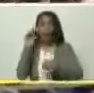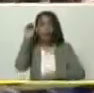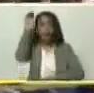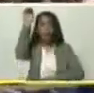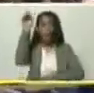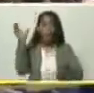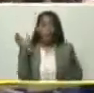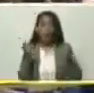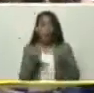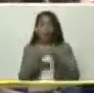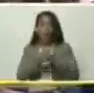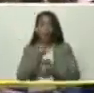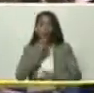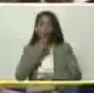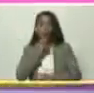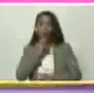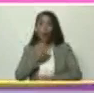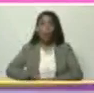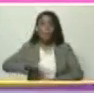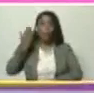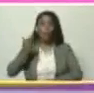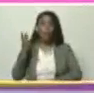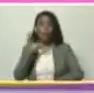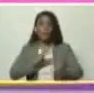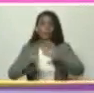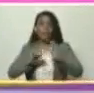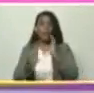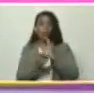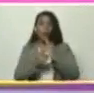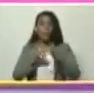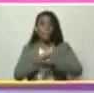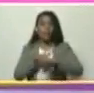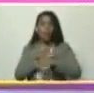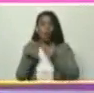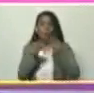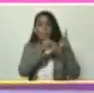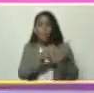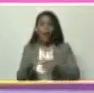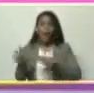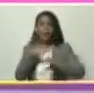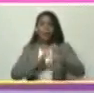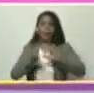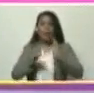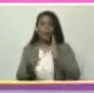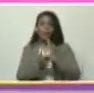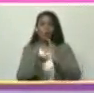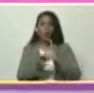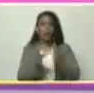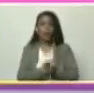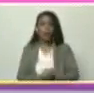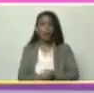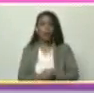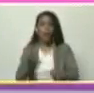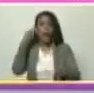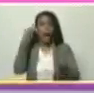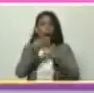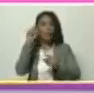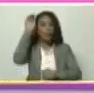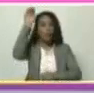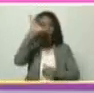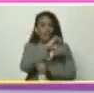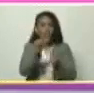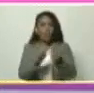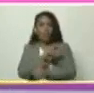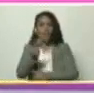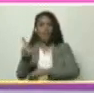oro de la ciencia y la tecnología. Ministra, ¿cómo están los planes de ciencia y tecnología hacia el futuro?